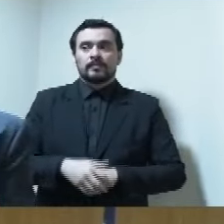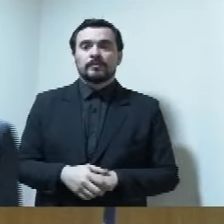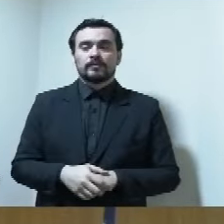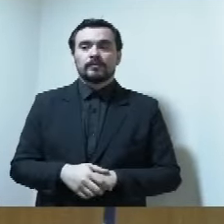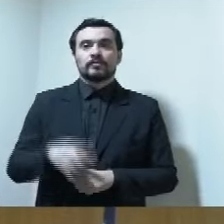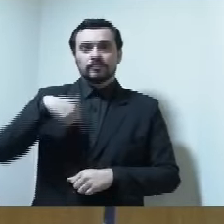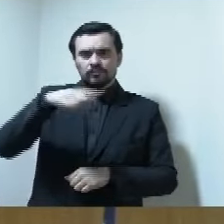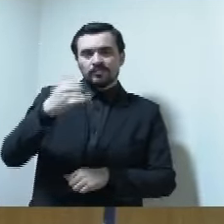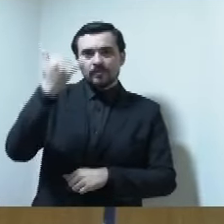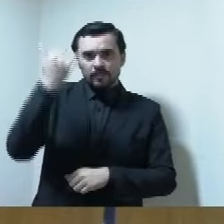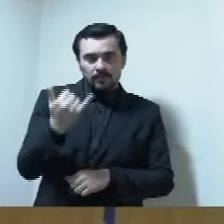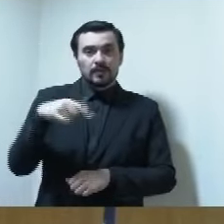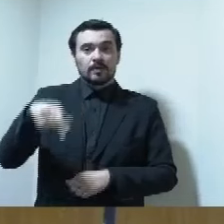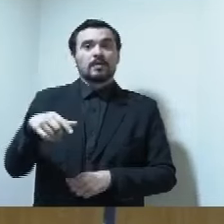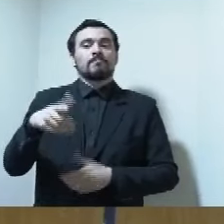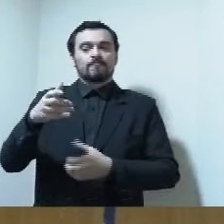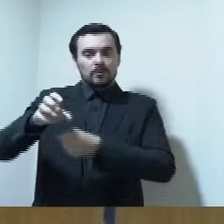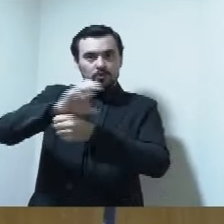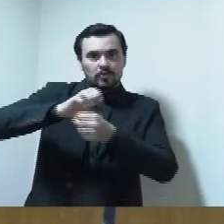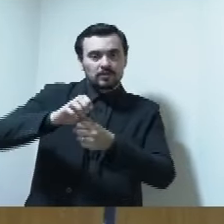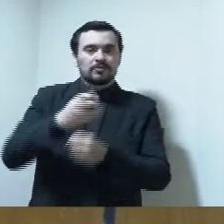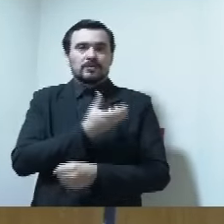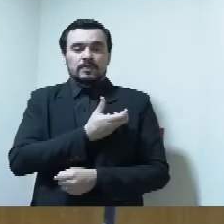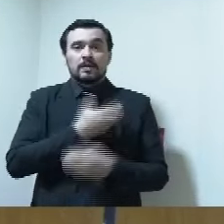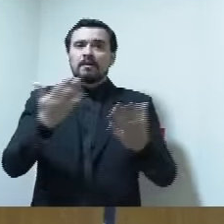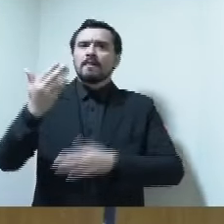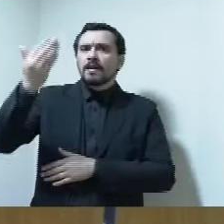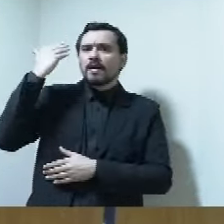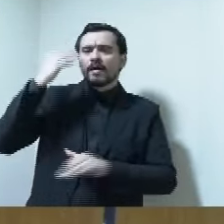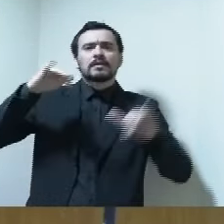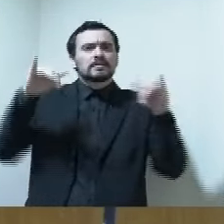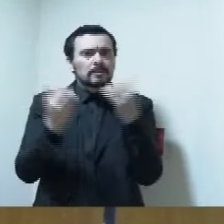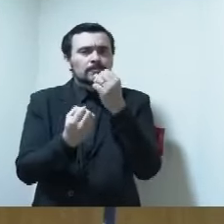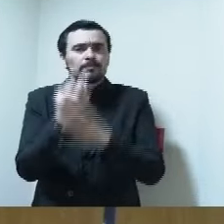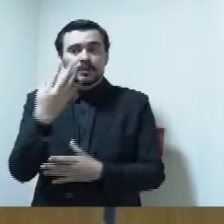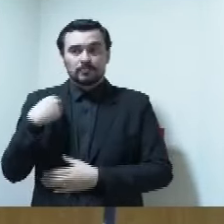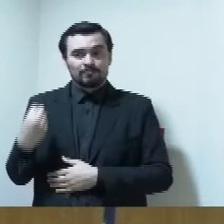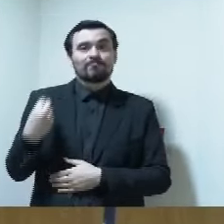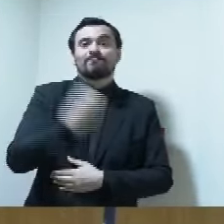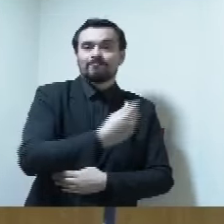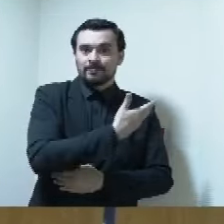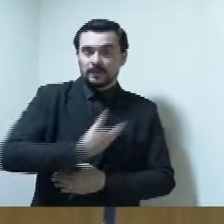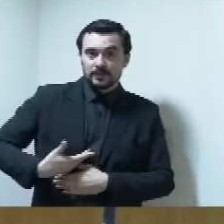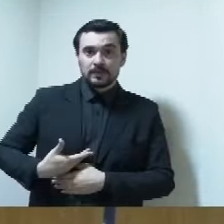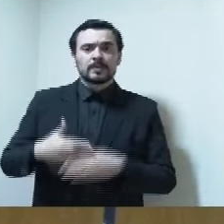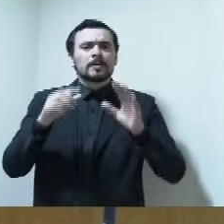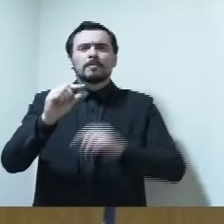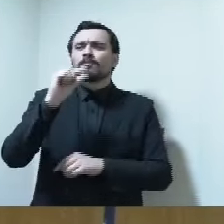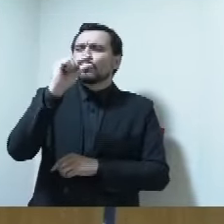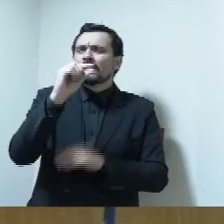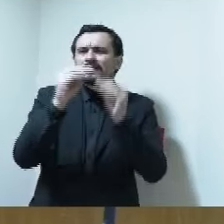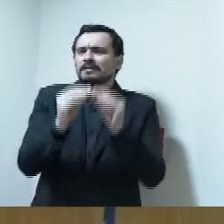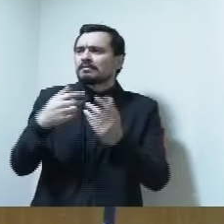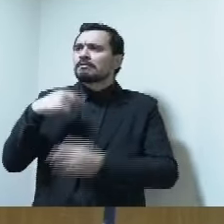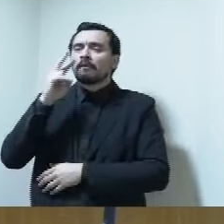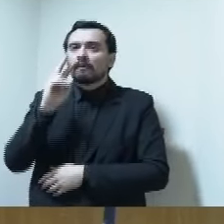recibido de este honorable Congreso Nacional, desde antes inclusive de asumir el gobierno. Pocas veces hemos visto un